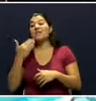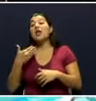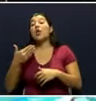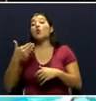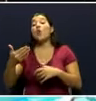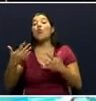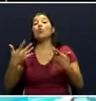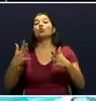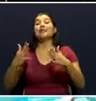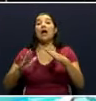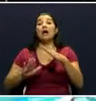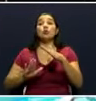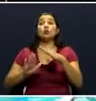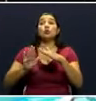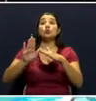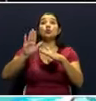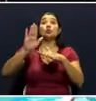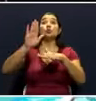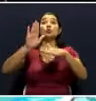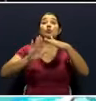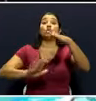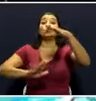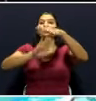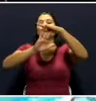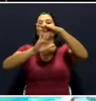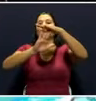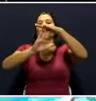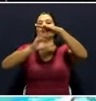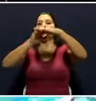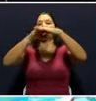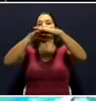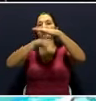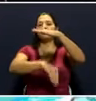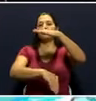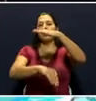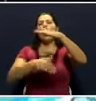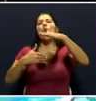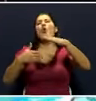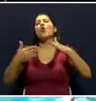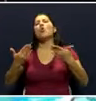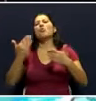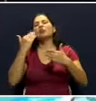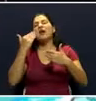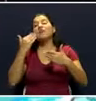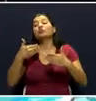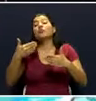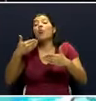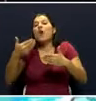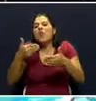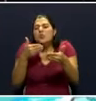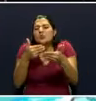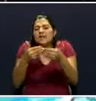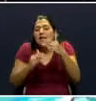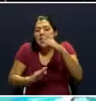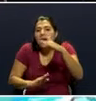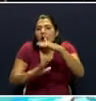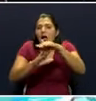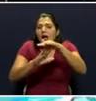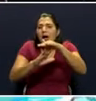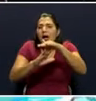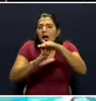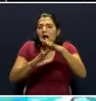de la epidemia en Costa Rica o cuánto nos faltan. ¿Cómo se establecen esas etapas? ¿Cómo